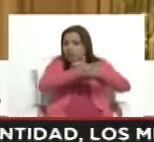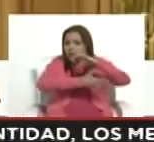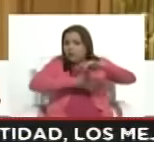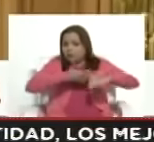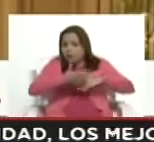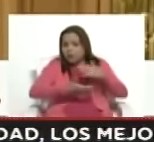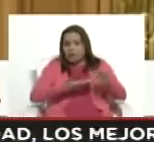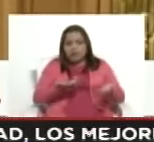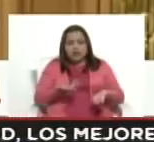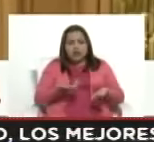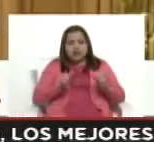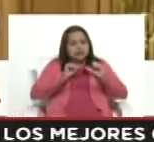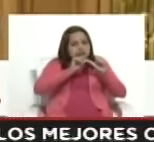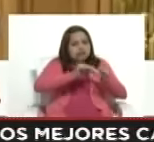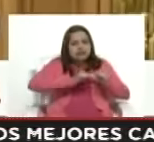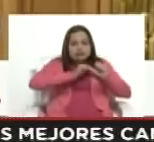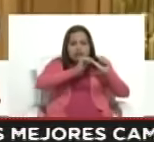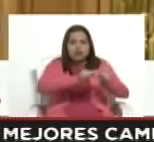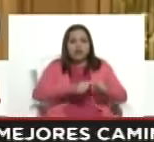Siguieron.